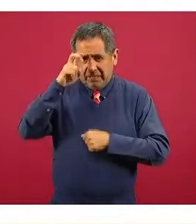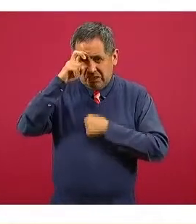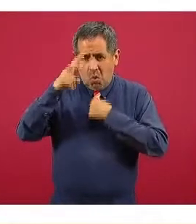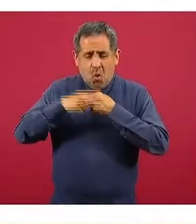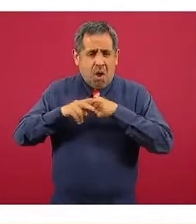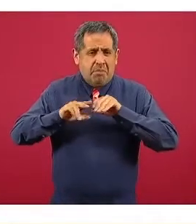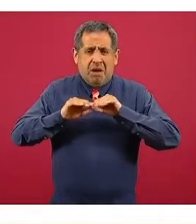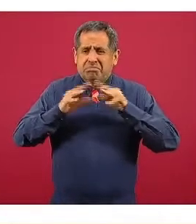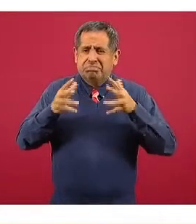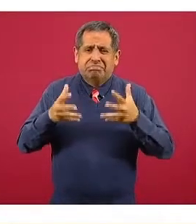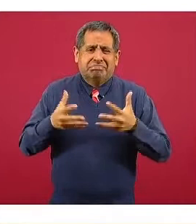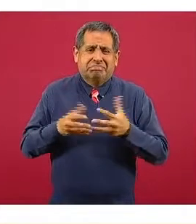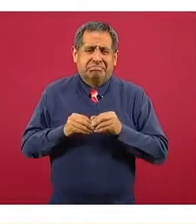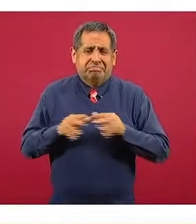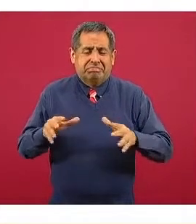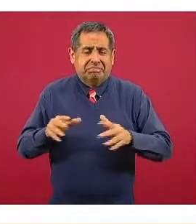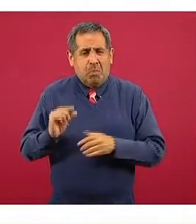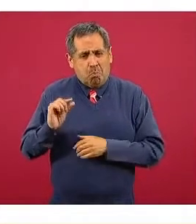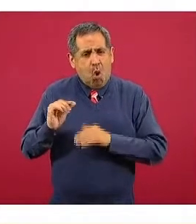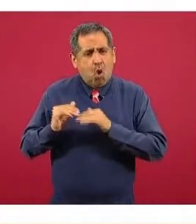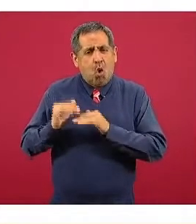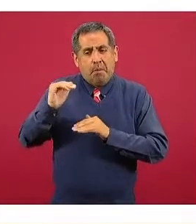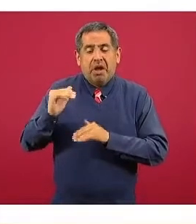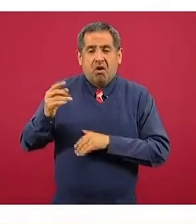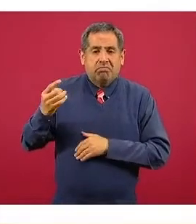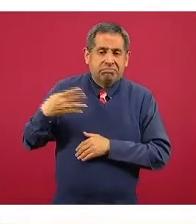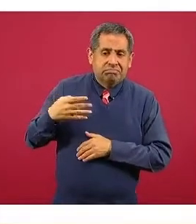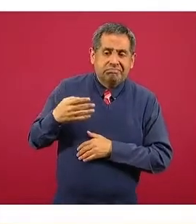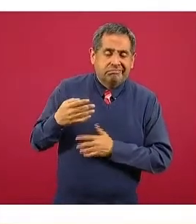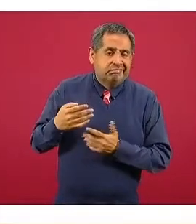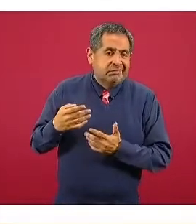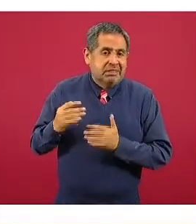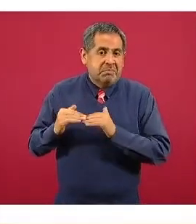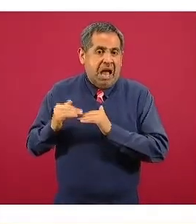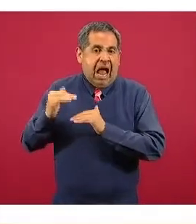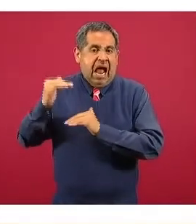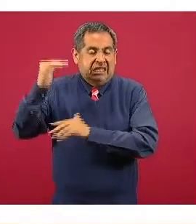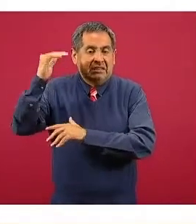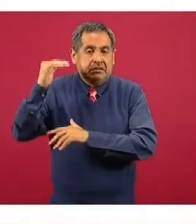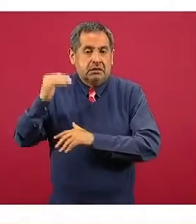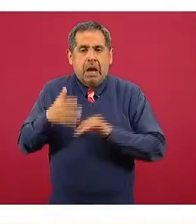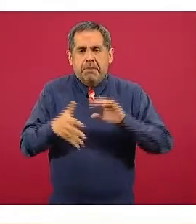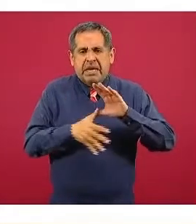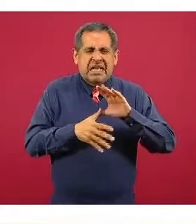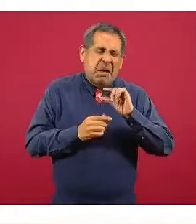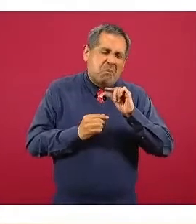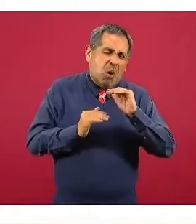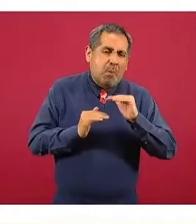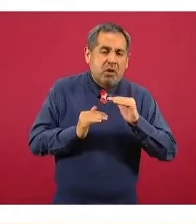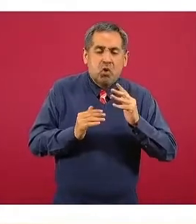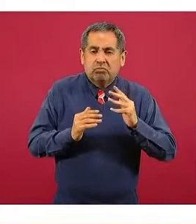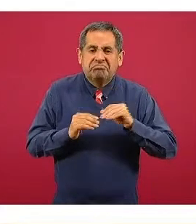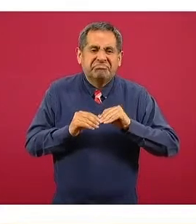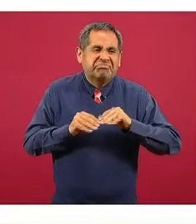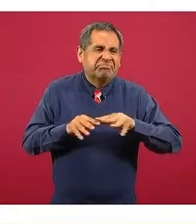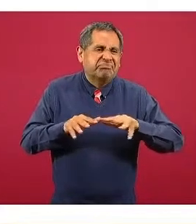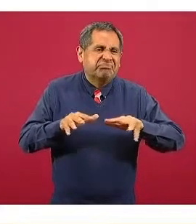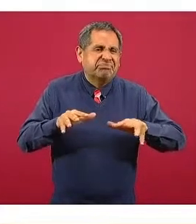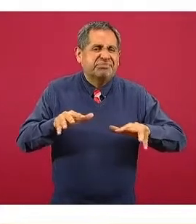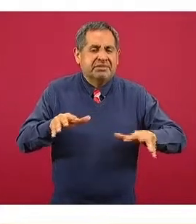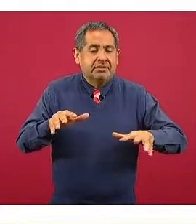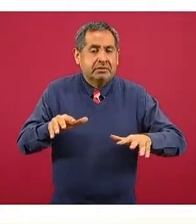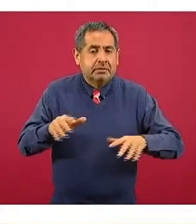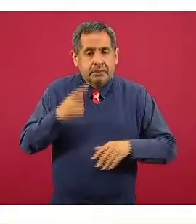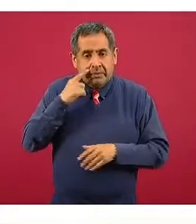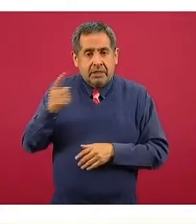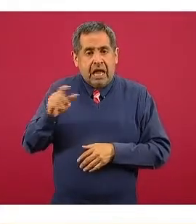de la OMS, aunque por muy poco, pero supera ya a la región de las Américas. Y vemos también cómo